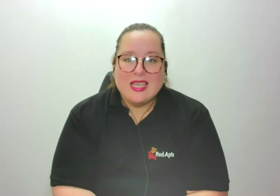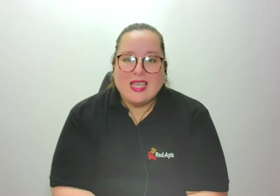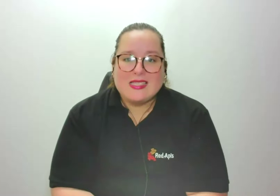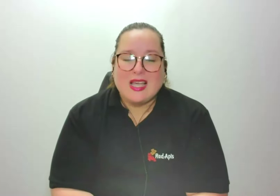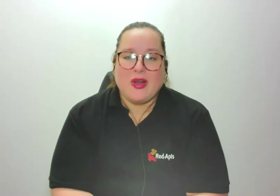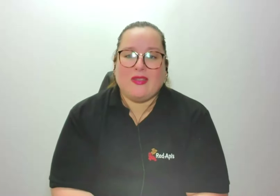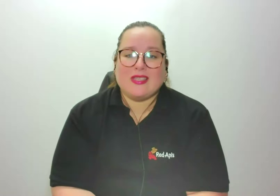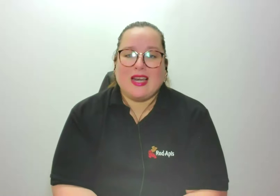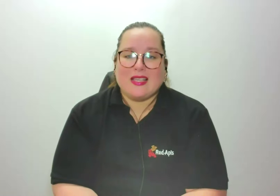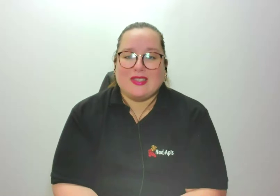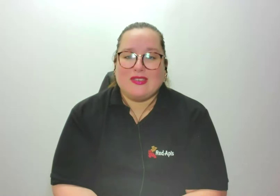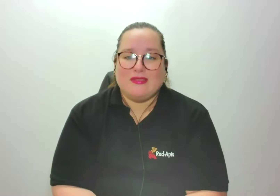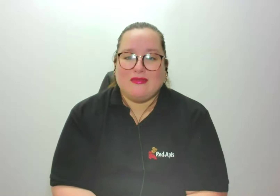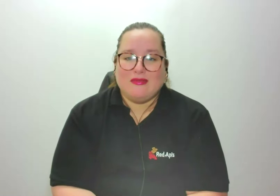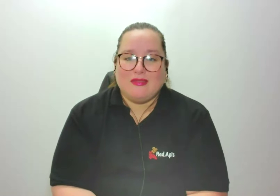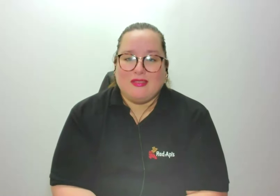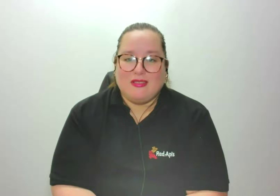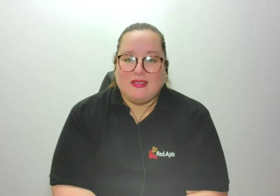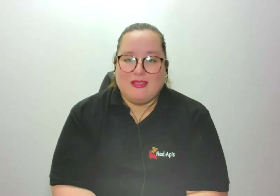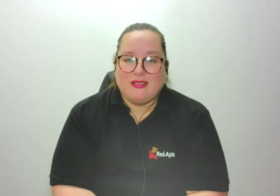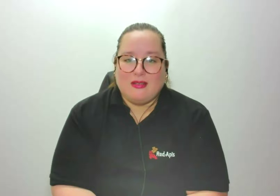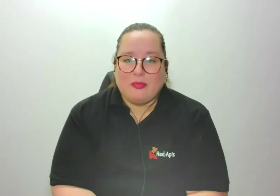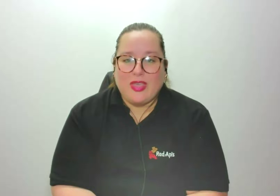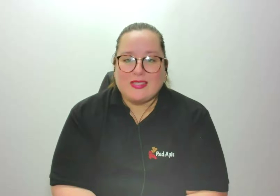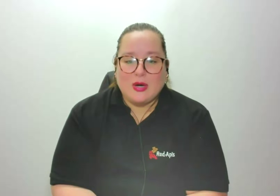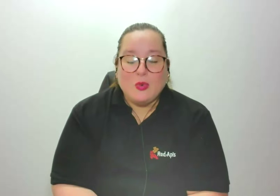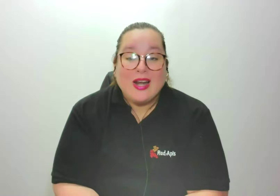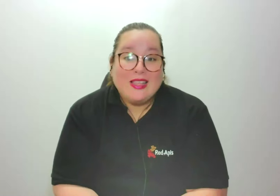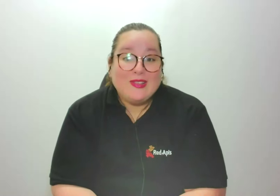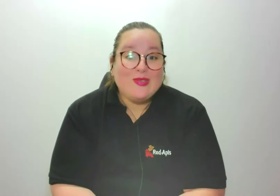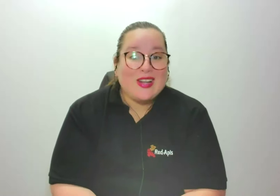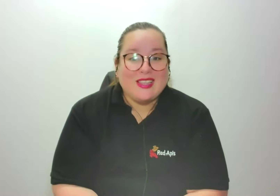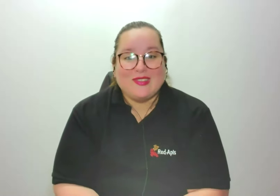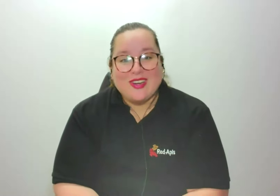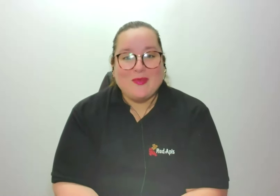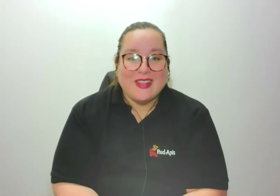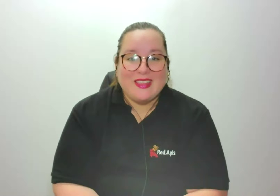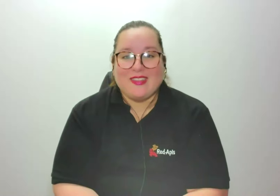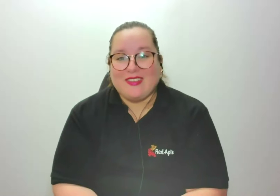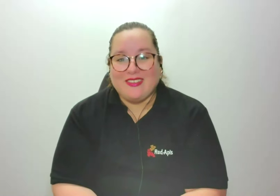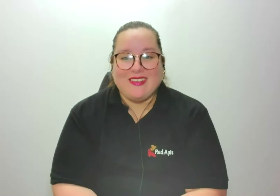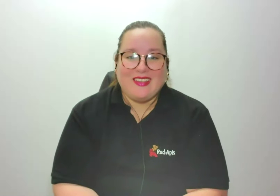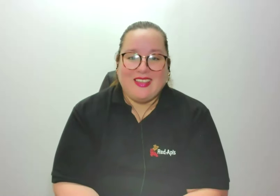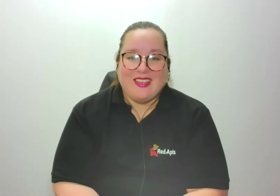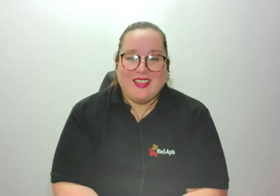genera ese acuerdo, esa relación. Puede ser un ratito y un ratito, ir